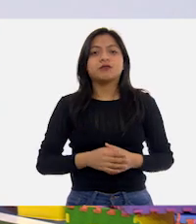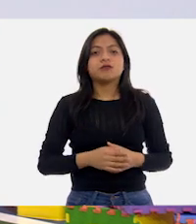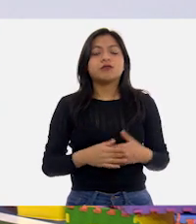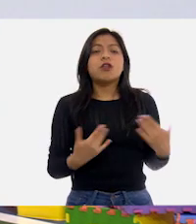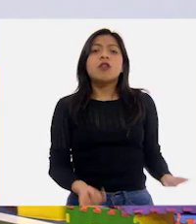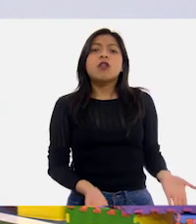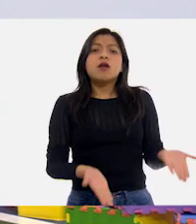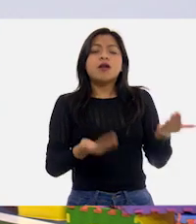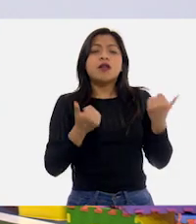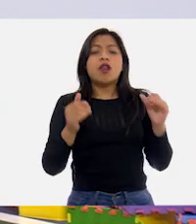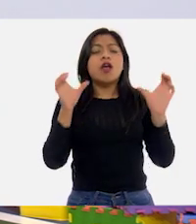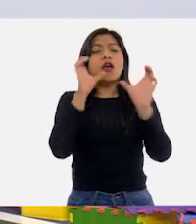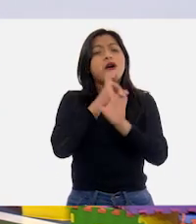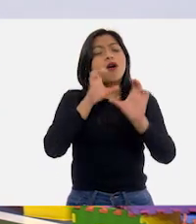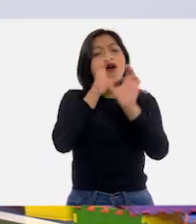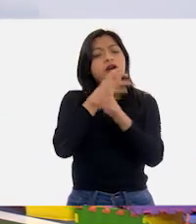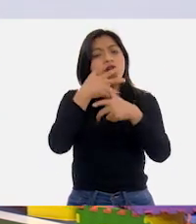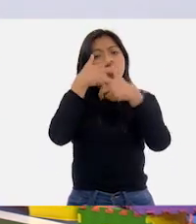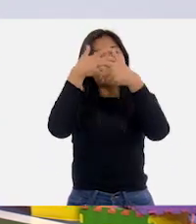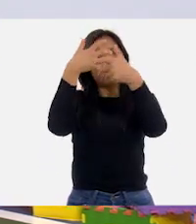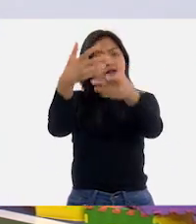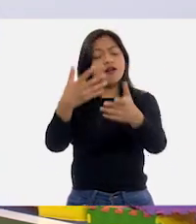decir, ¡levántate!